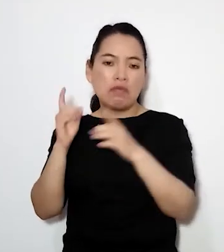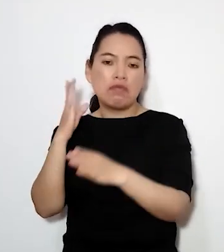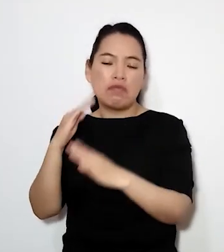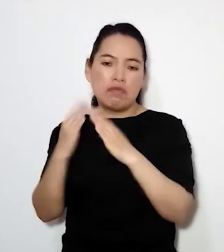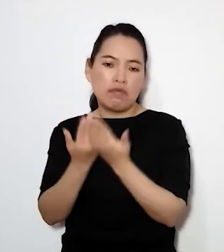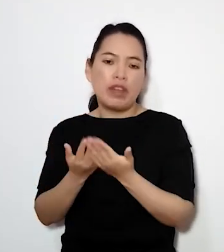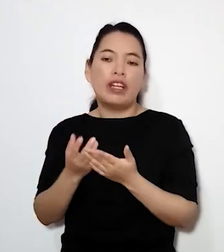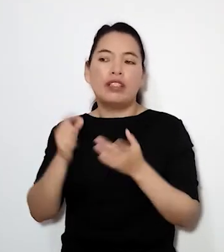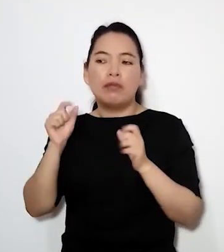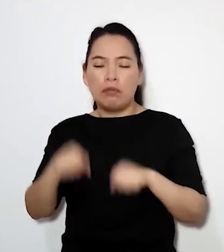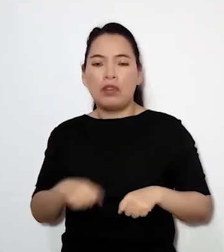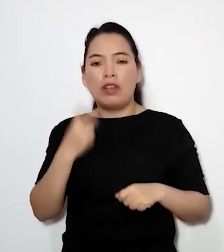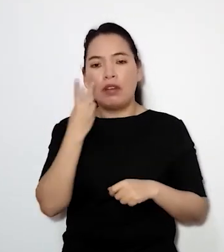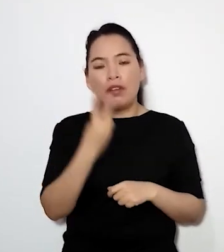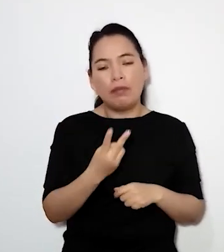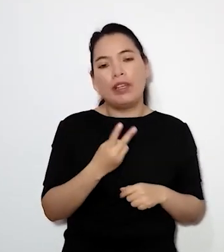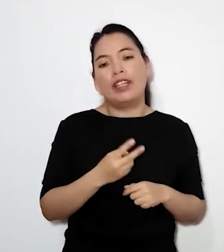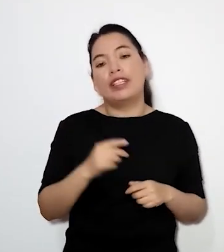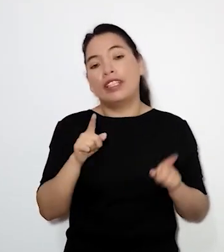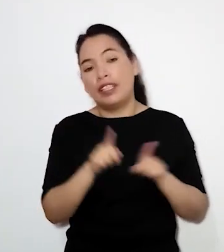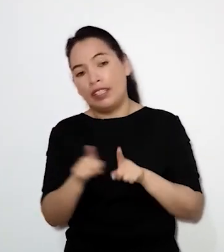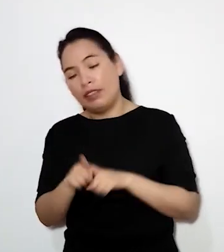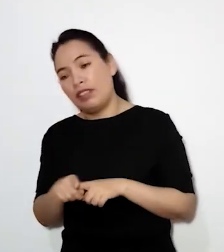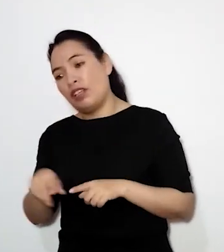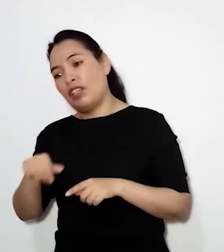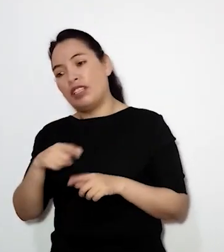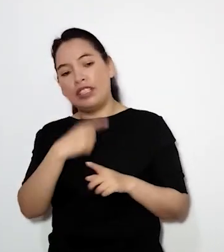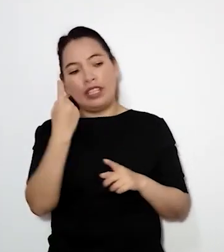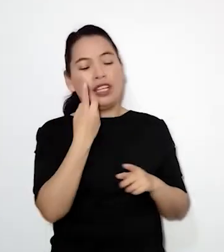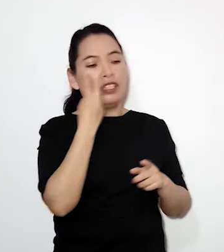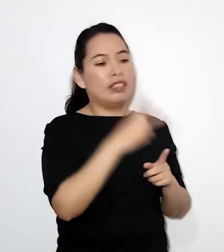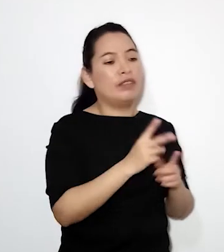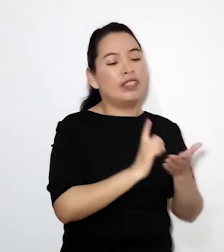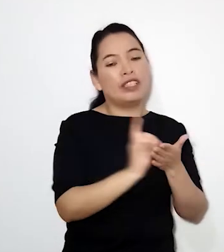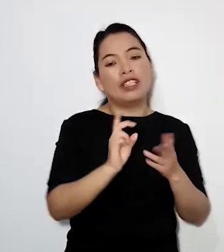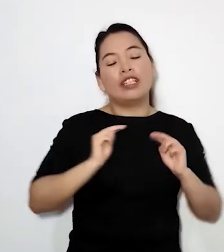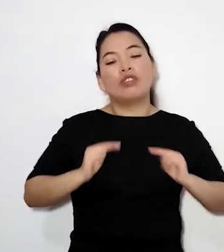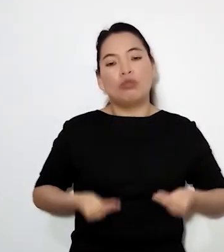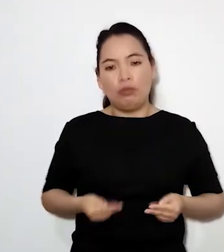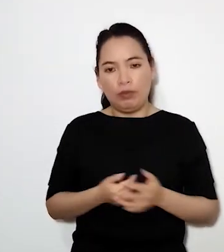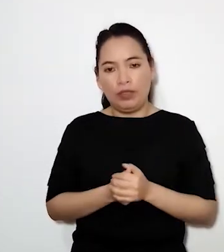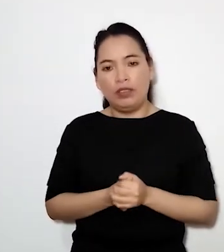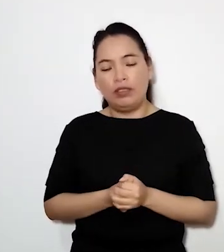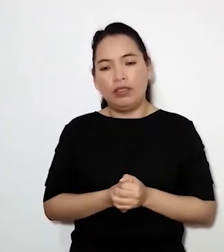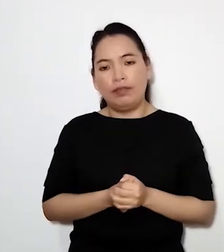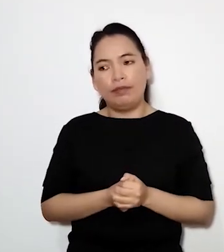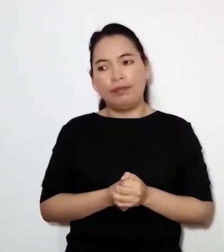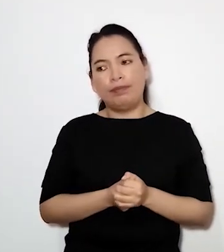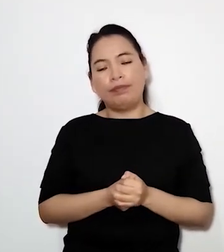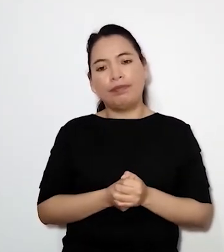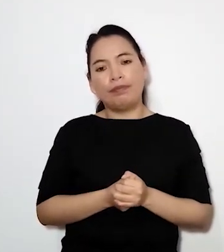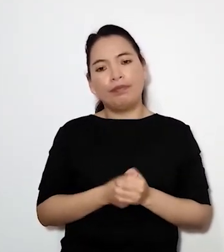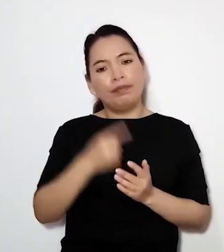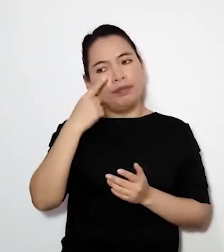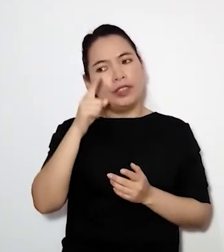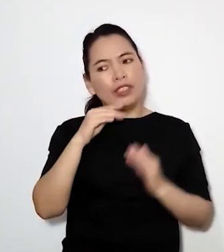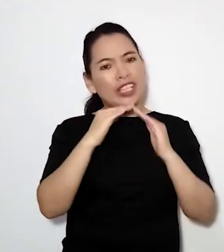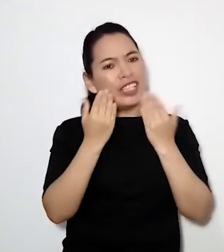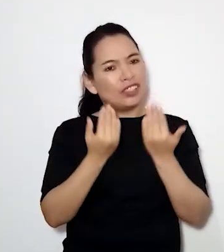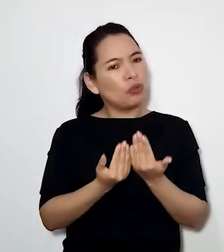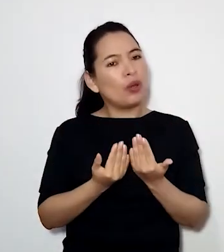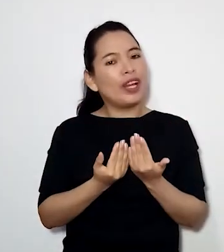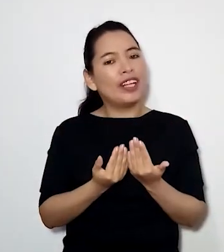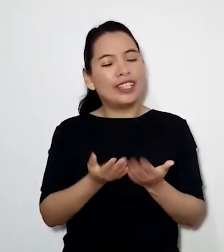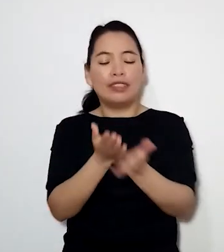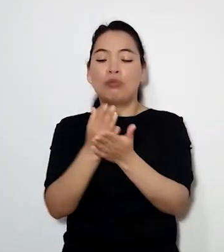complacencia o desde el sistema de derechos humanos. Es decir, una escuela que esté dando la bienvenida, como decía